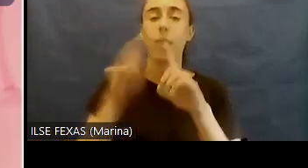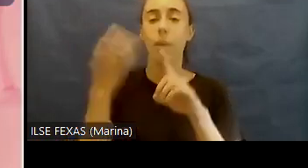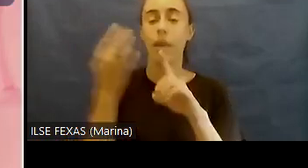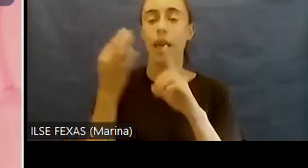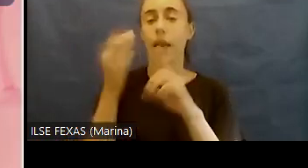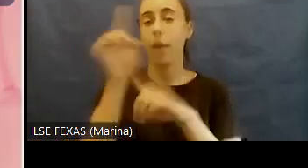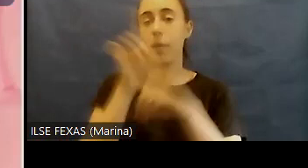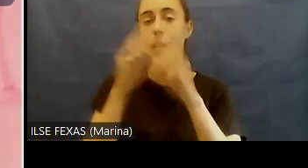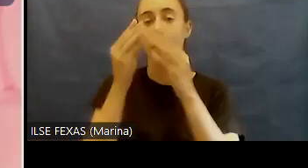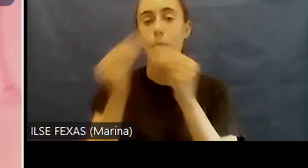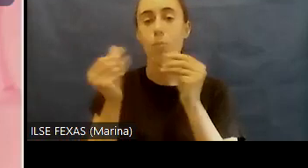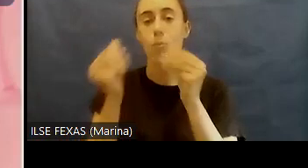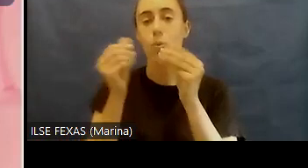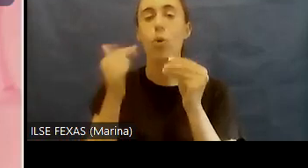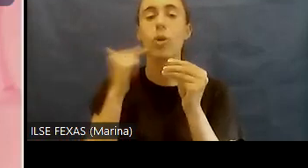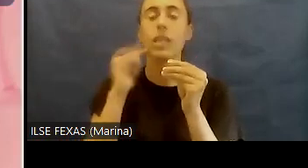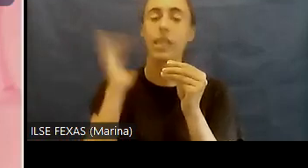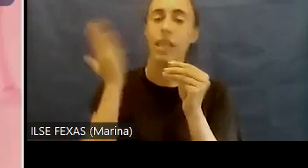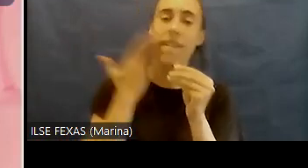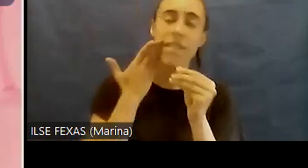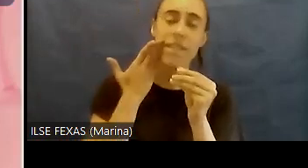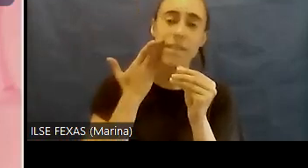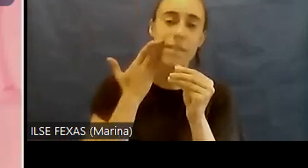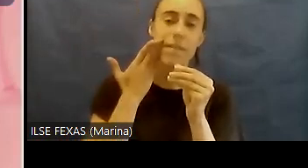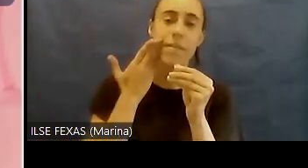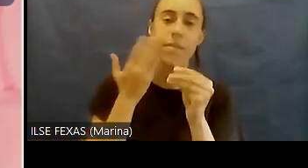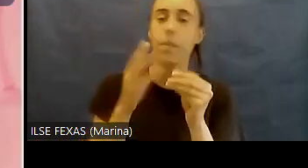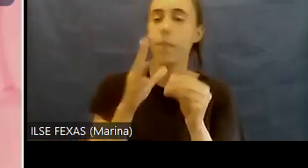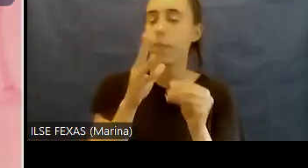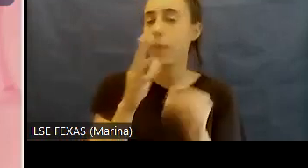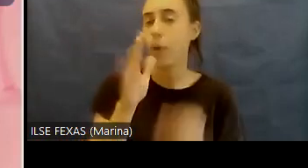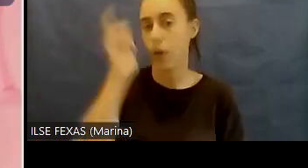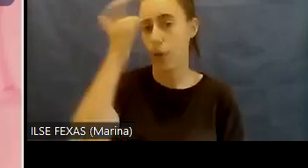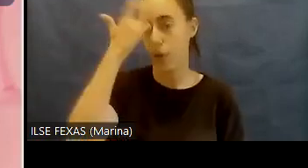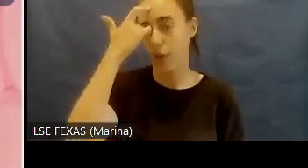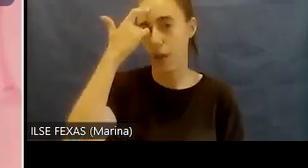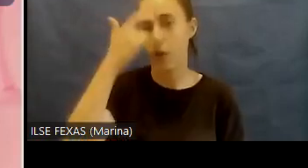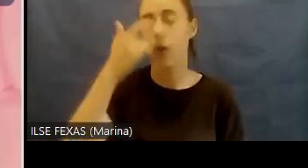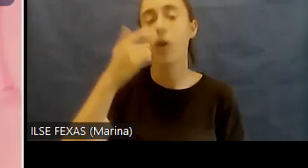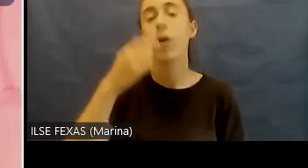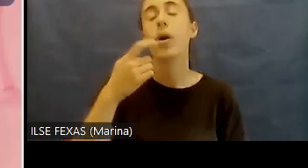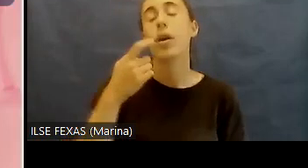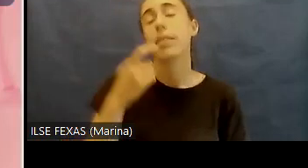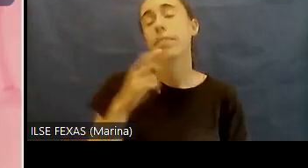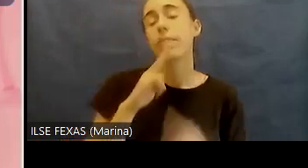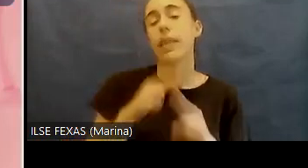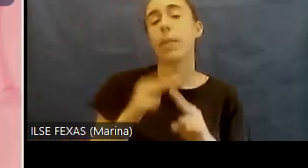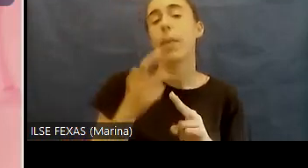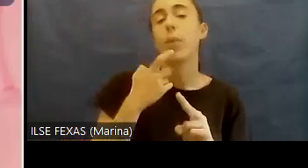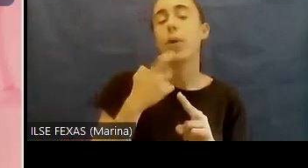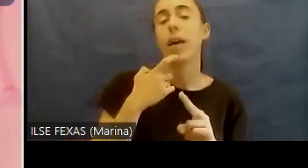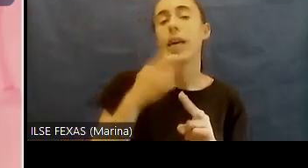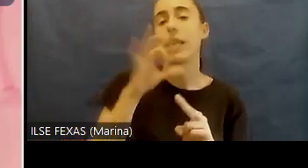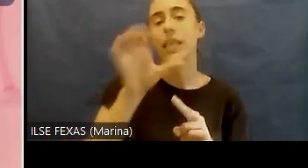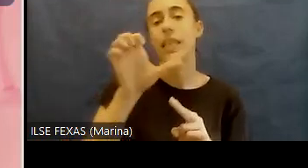la denominada xerostomía, que sería la definición del concepto boca seca. La razón es porque